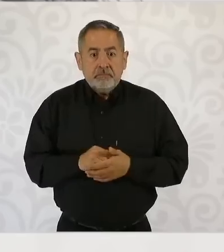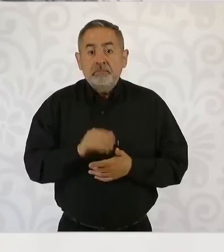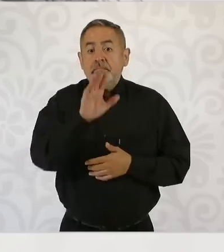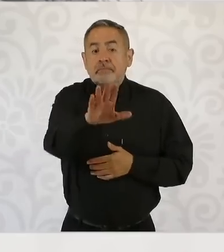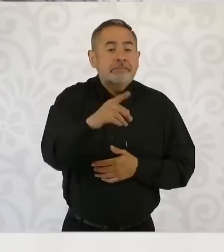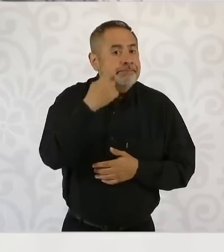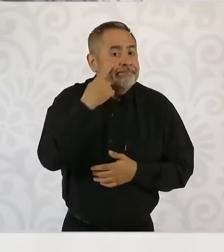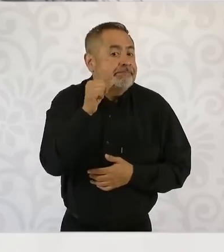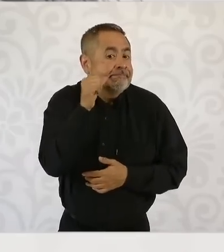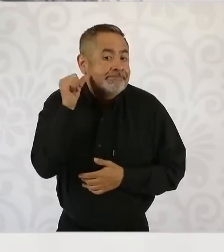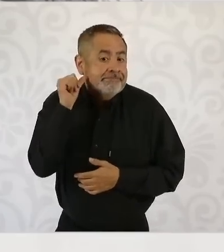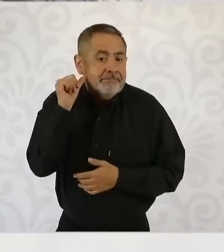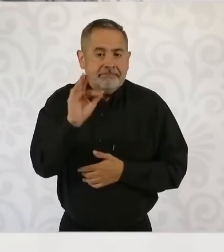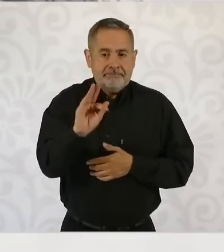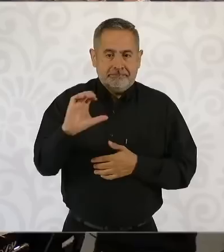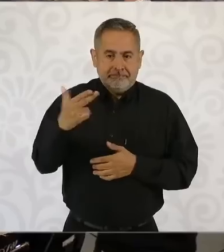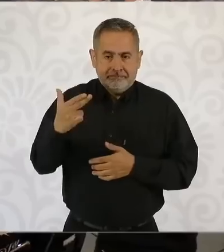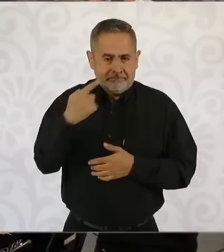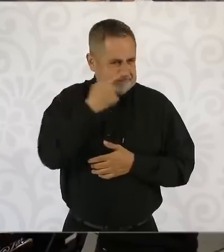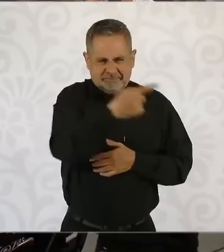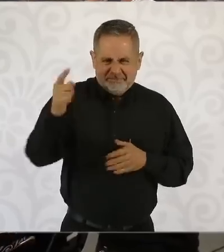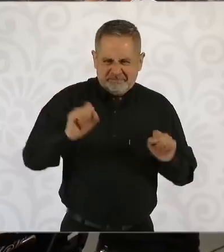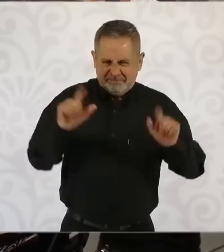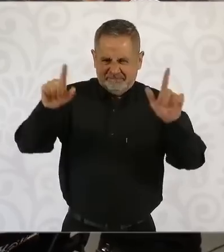Calderón ayer. A ver, ¿por qué no lo pone?